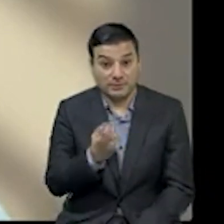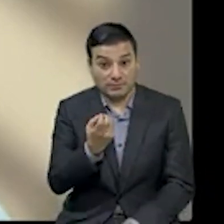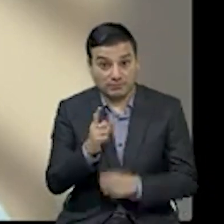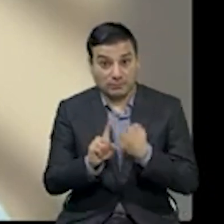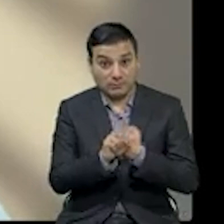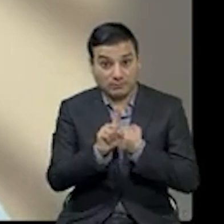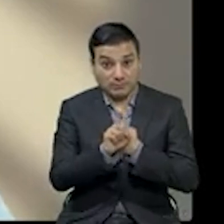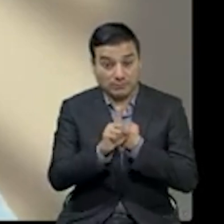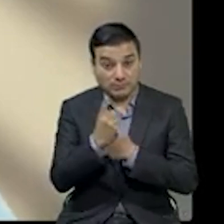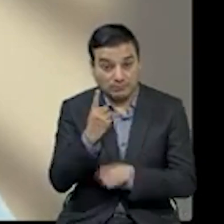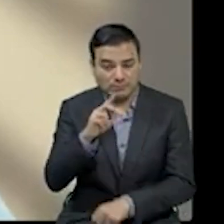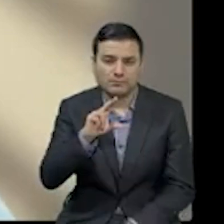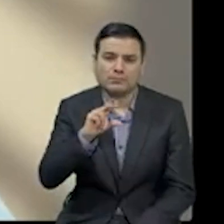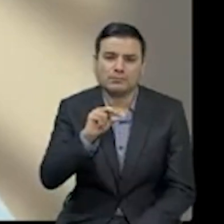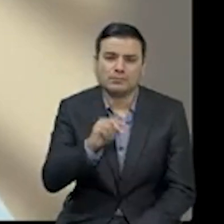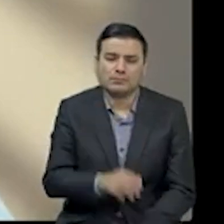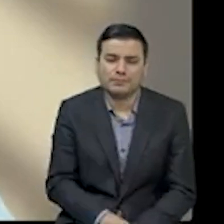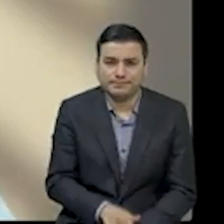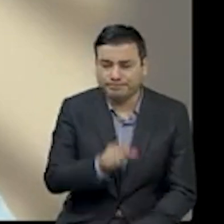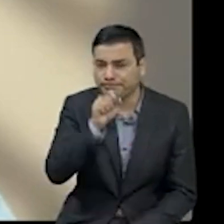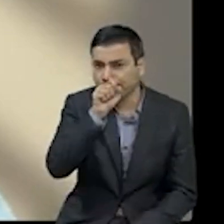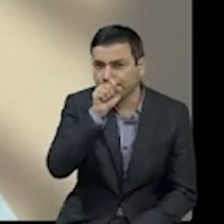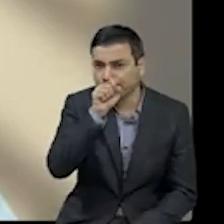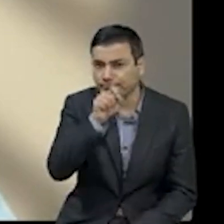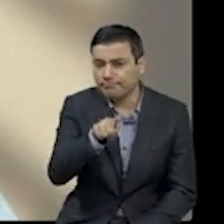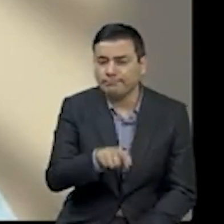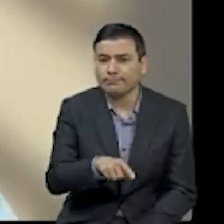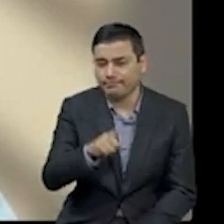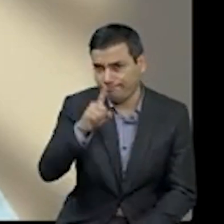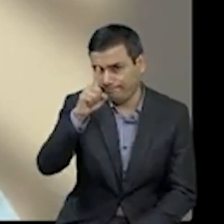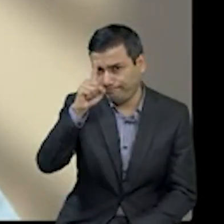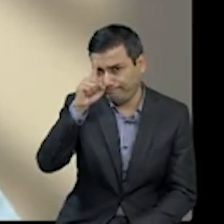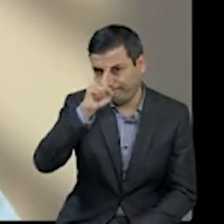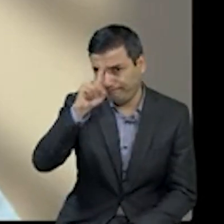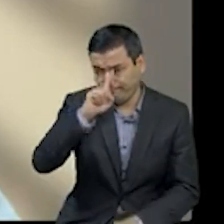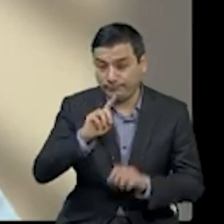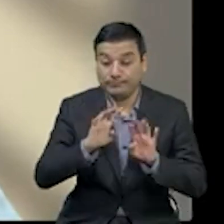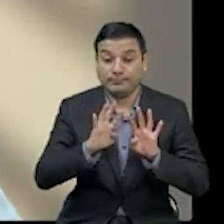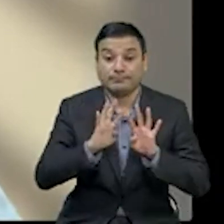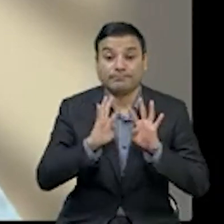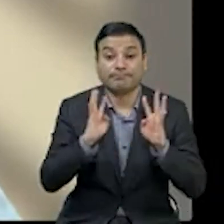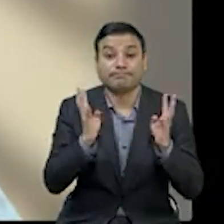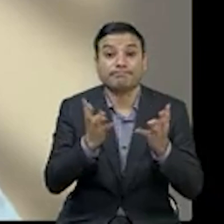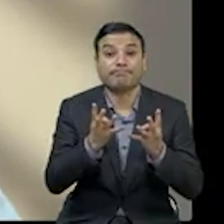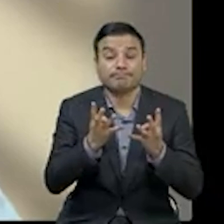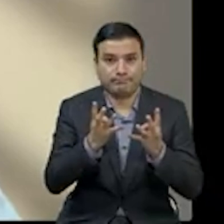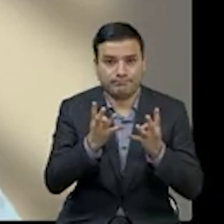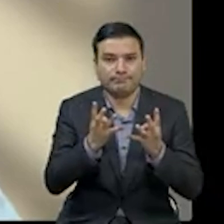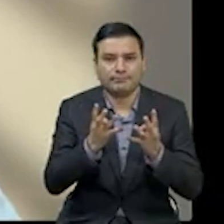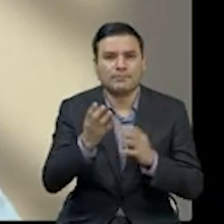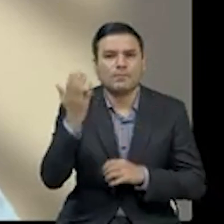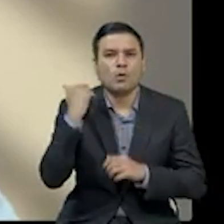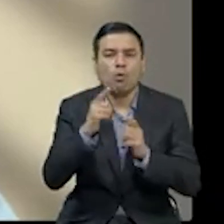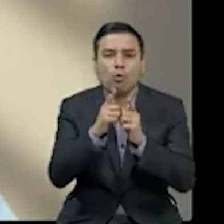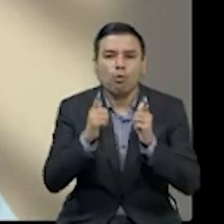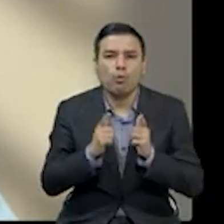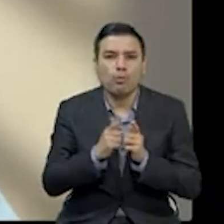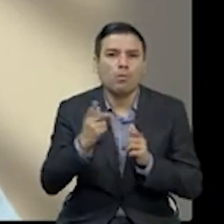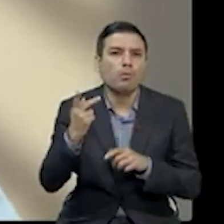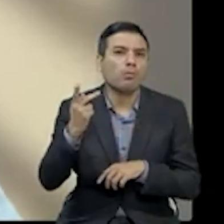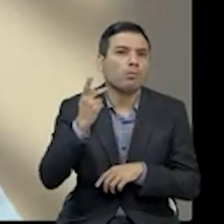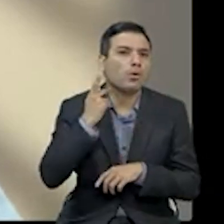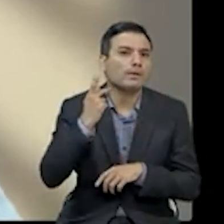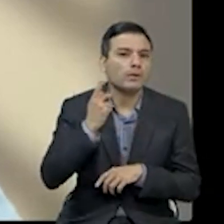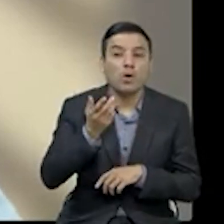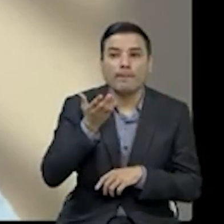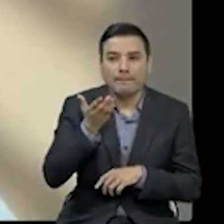CAEs. Este consejo hizo caso de un viejo reclamo del conjunto de los partidos políticos